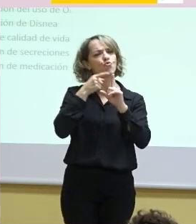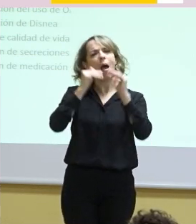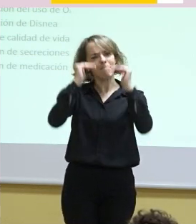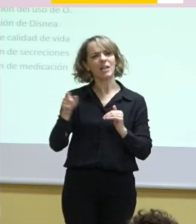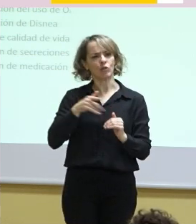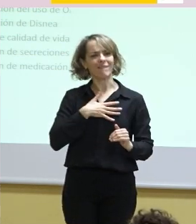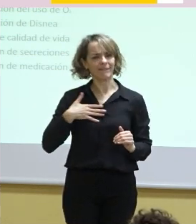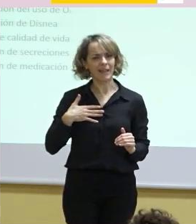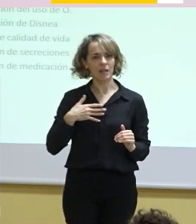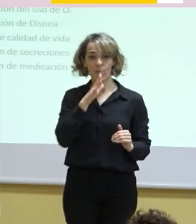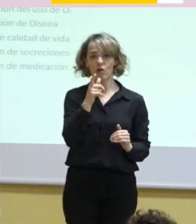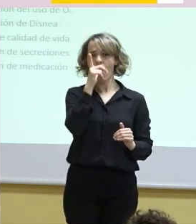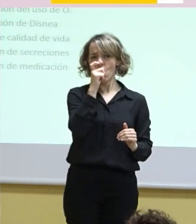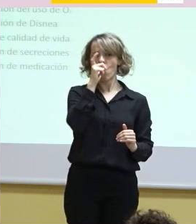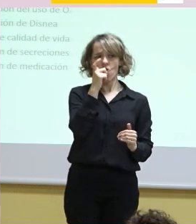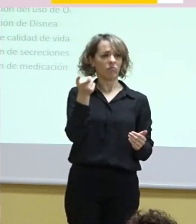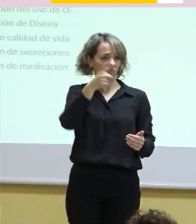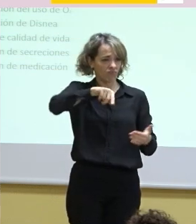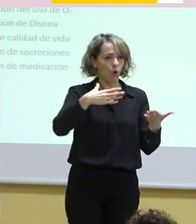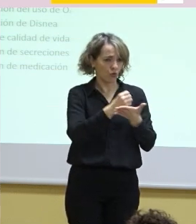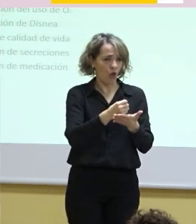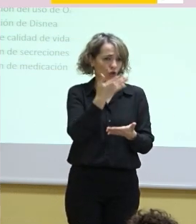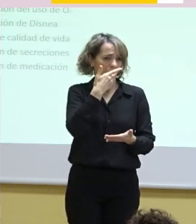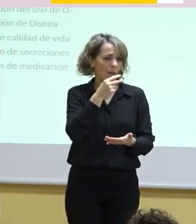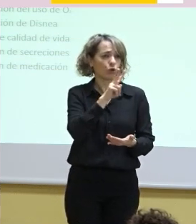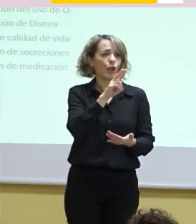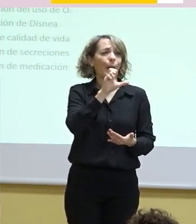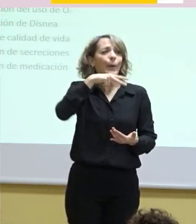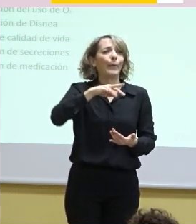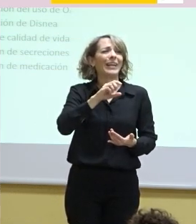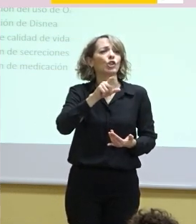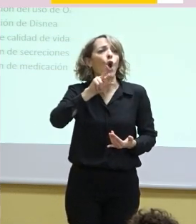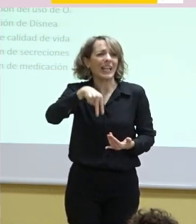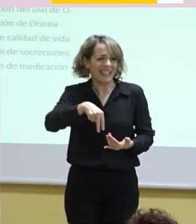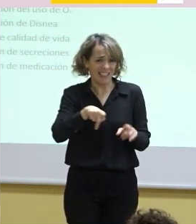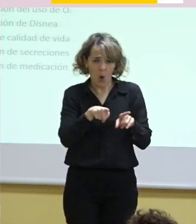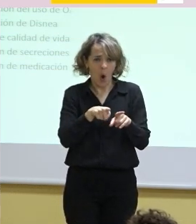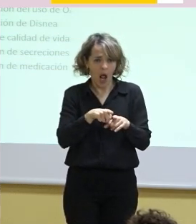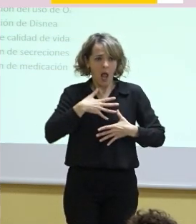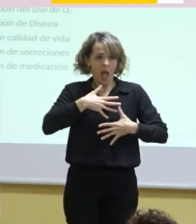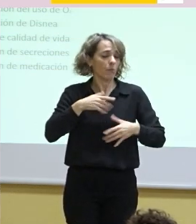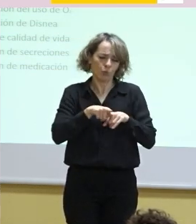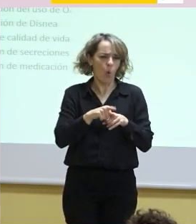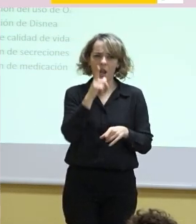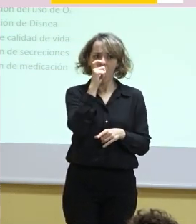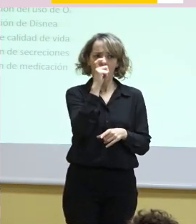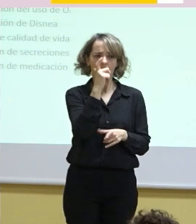que es un pulverizador. Si todos podemos conocer el Ventolin típico que tienen los asmáticos, ¿no? Pues se toma con una cámara espaciadora y con